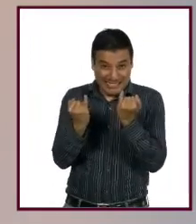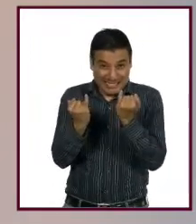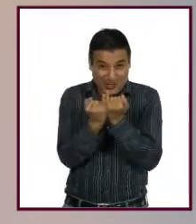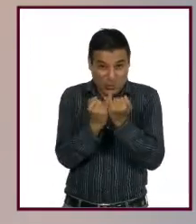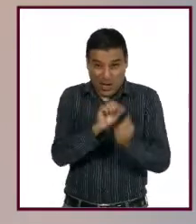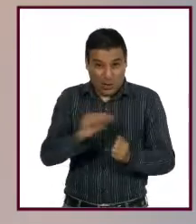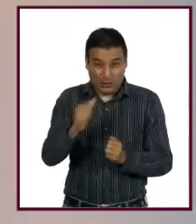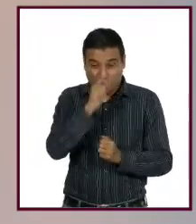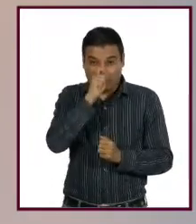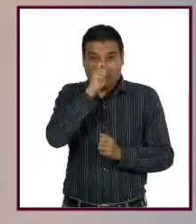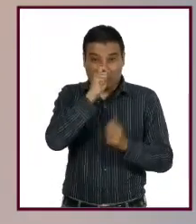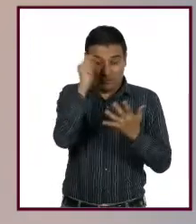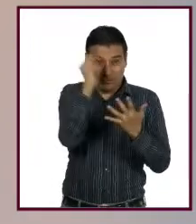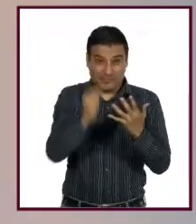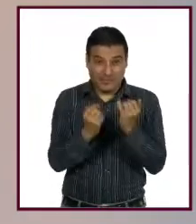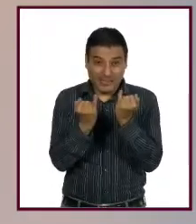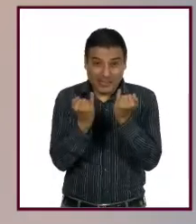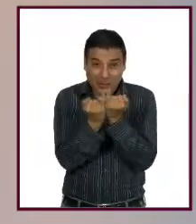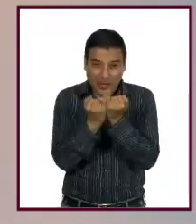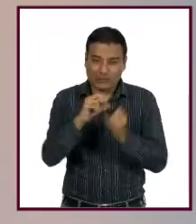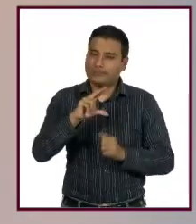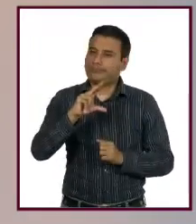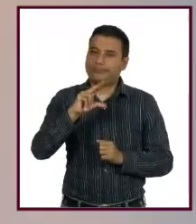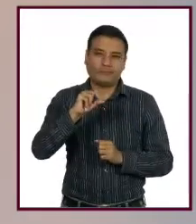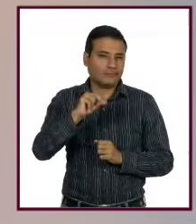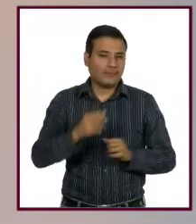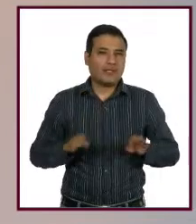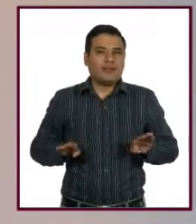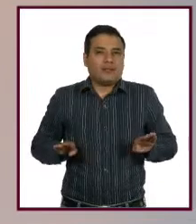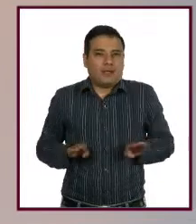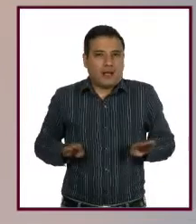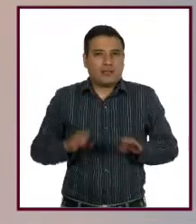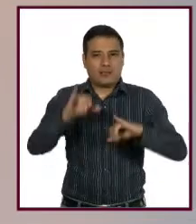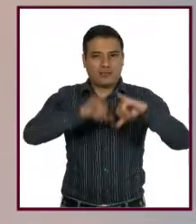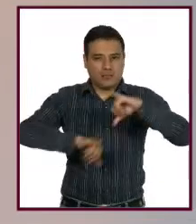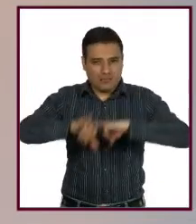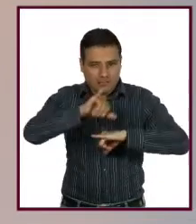características físicas y químicas. Sin embargo, no es